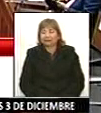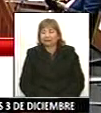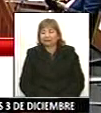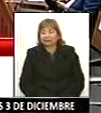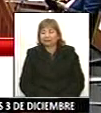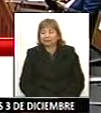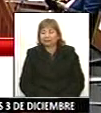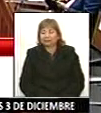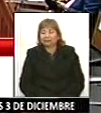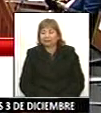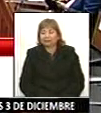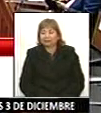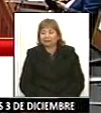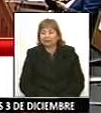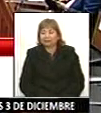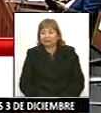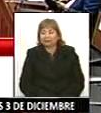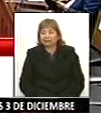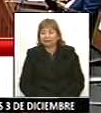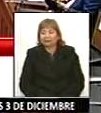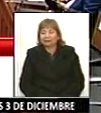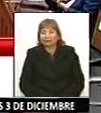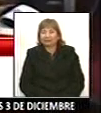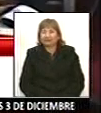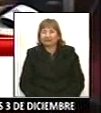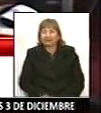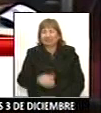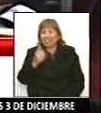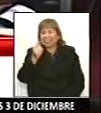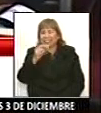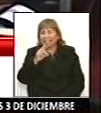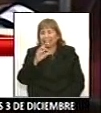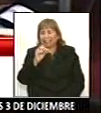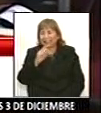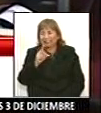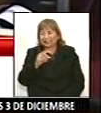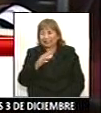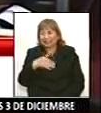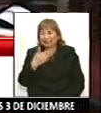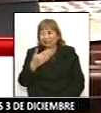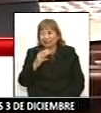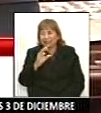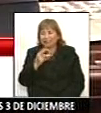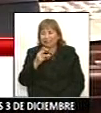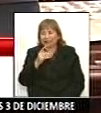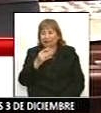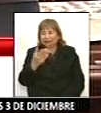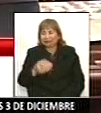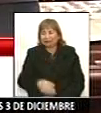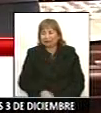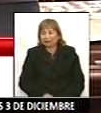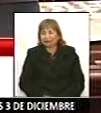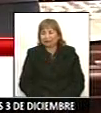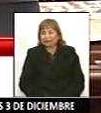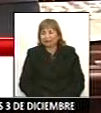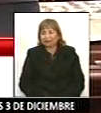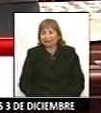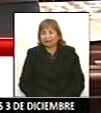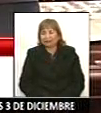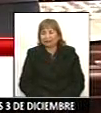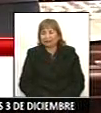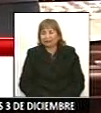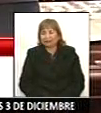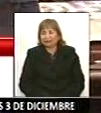Perdón, presidente. Me ha pedido primero la congresista Arauz y después la congresista Choquehuanca. Tiene la primera interrupción congresista Arauz,